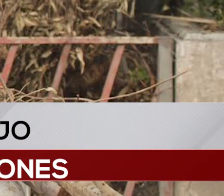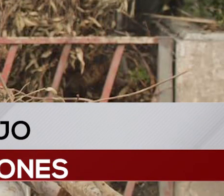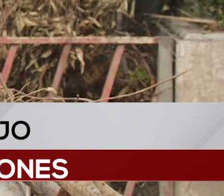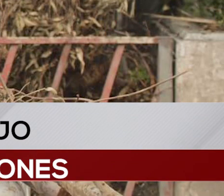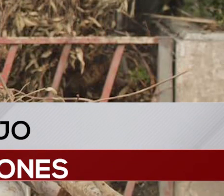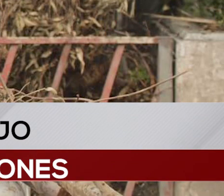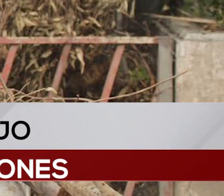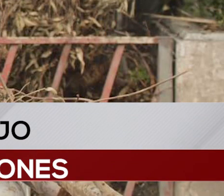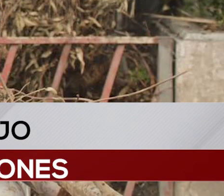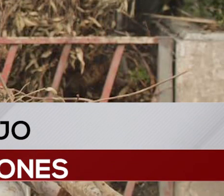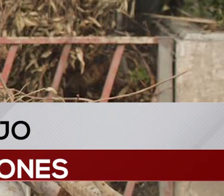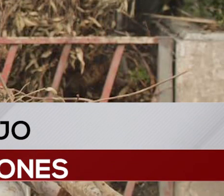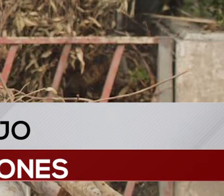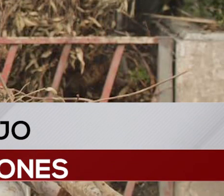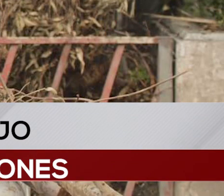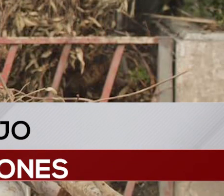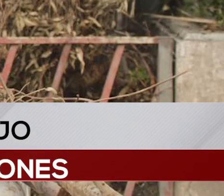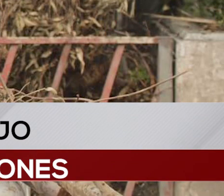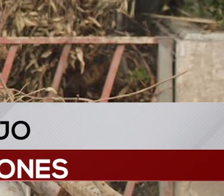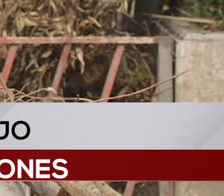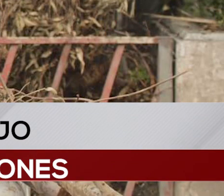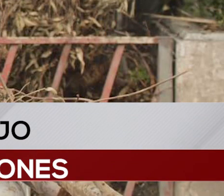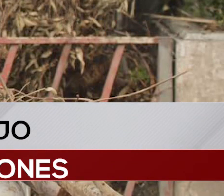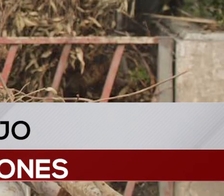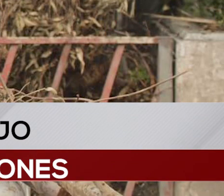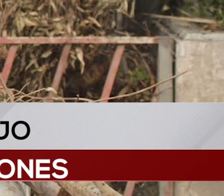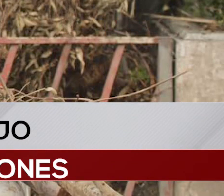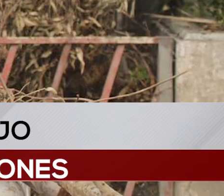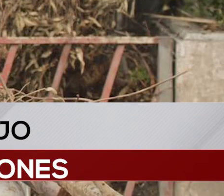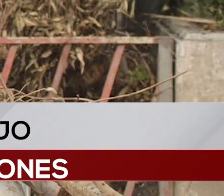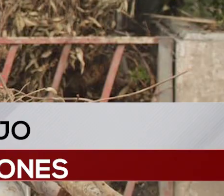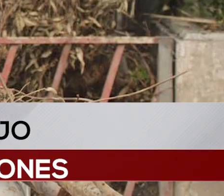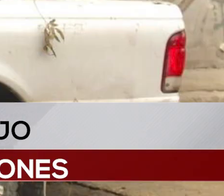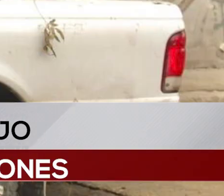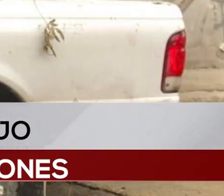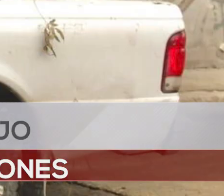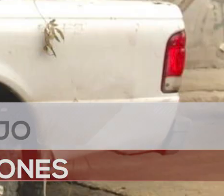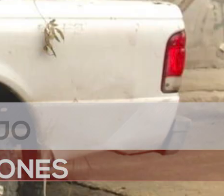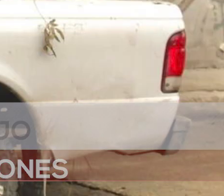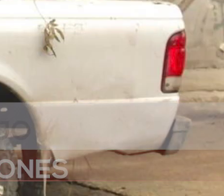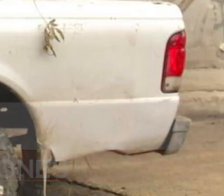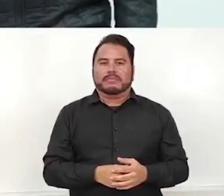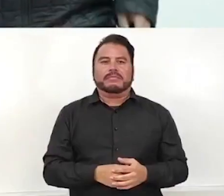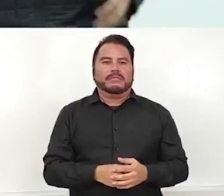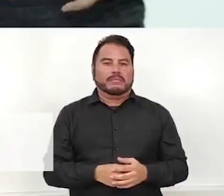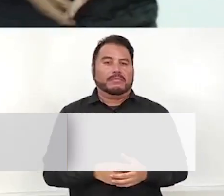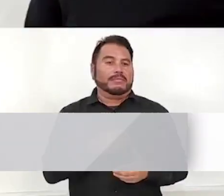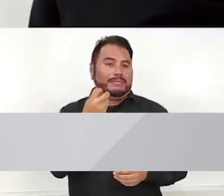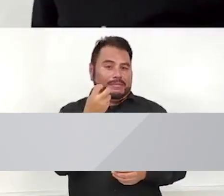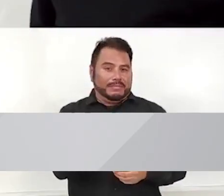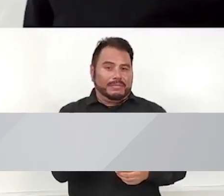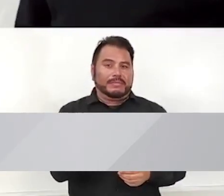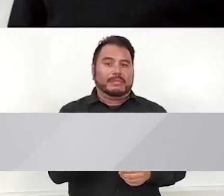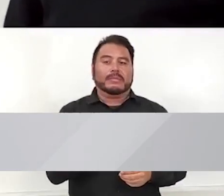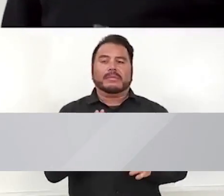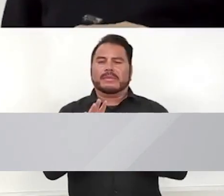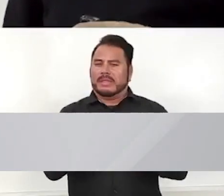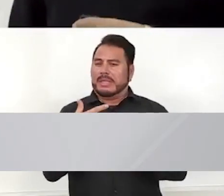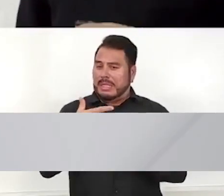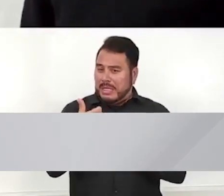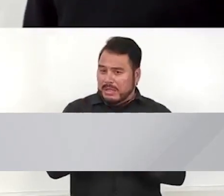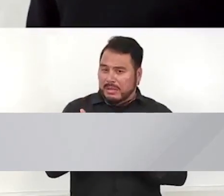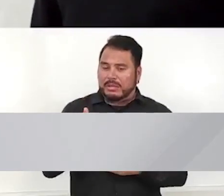finanzas del municipio añadió que estas obras son posibles sin incrementar la deuda pública sin endeudar al municipio